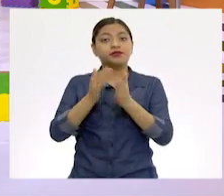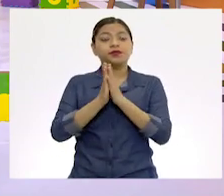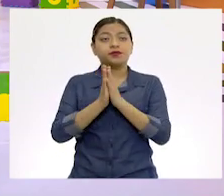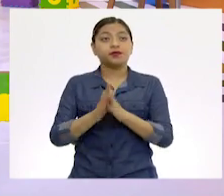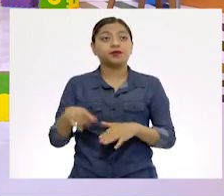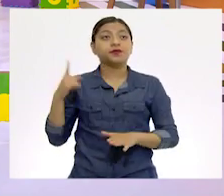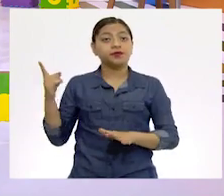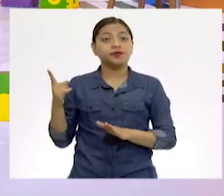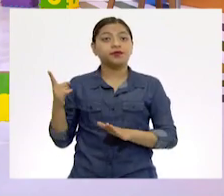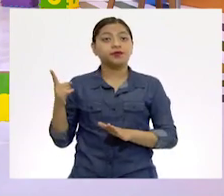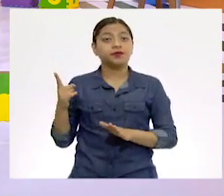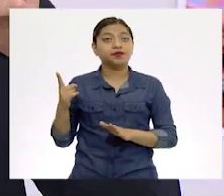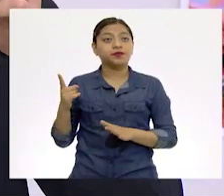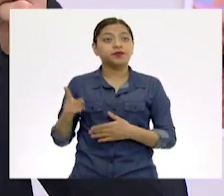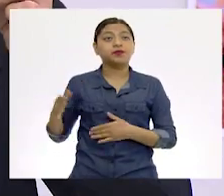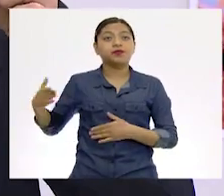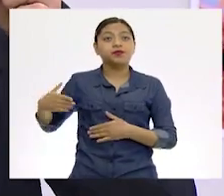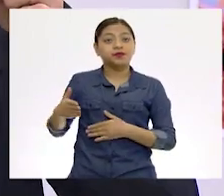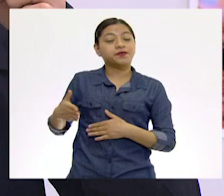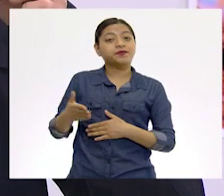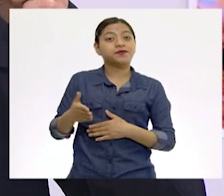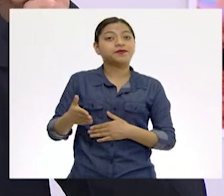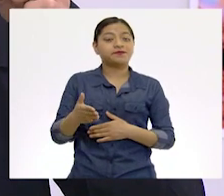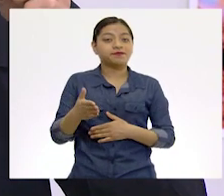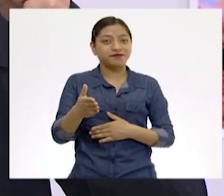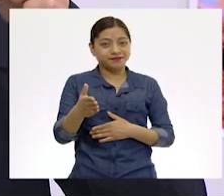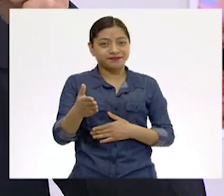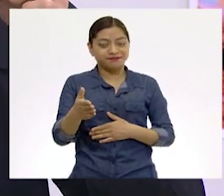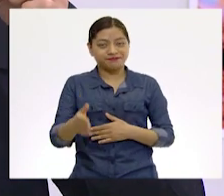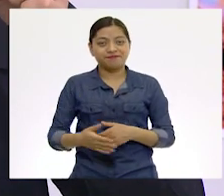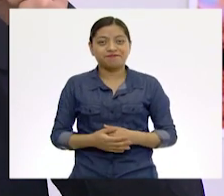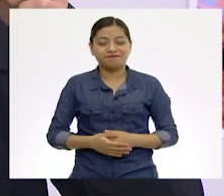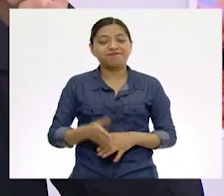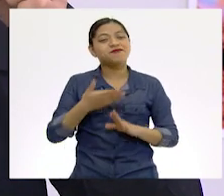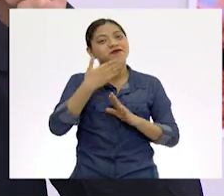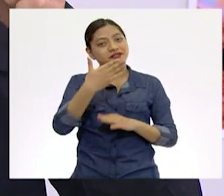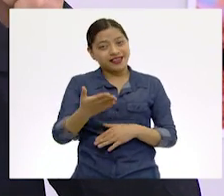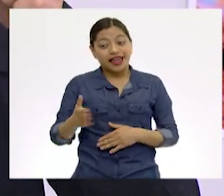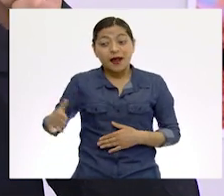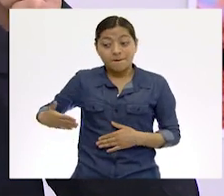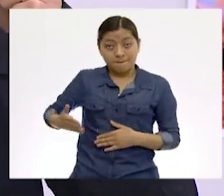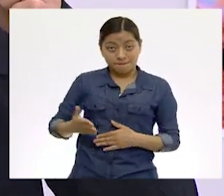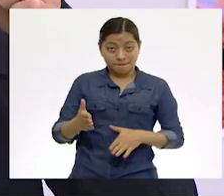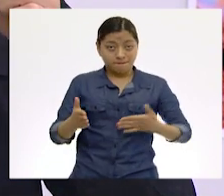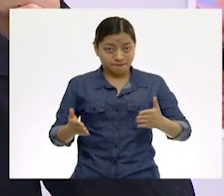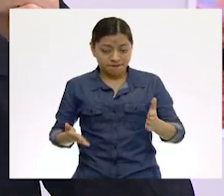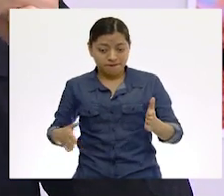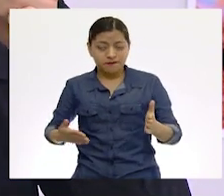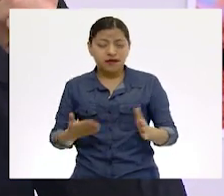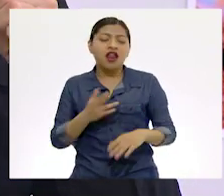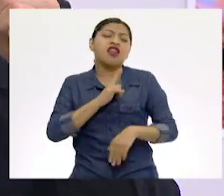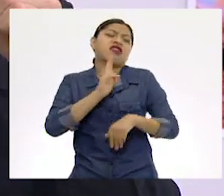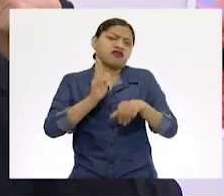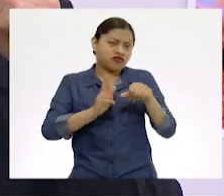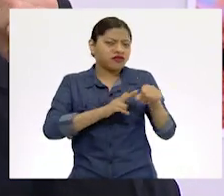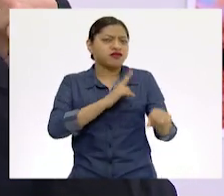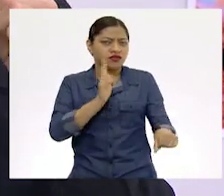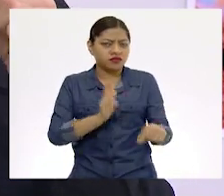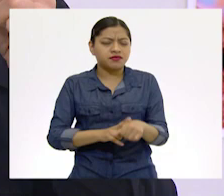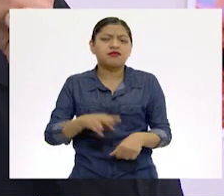ahí tenemos un pez. Muy bien. Los peces, por lo general, los